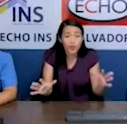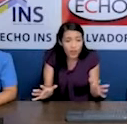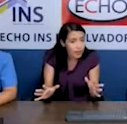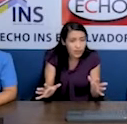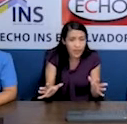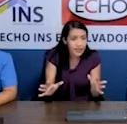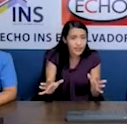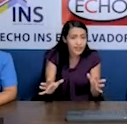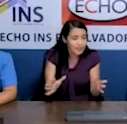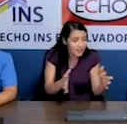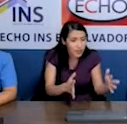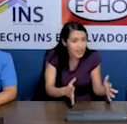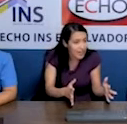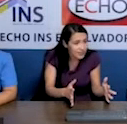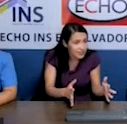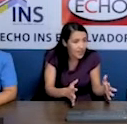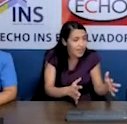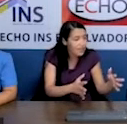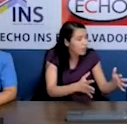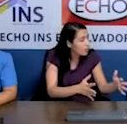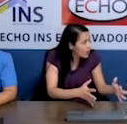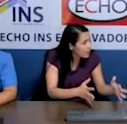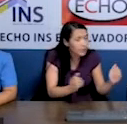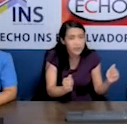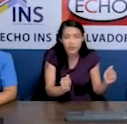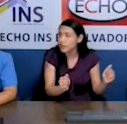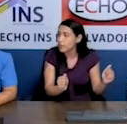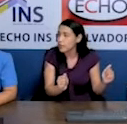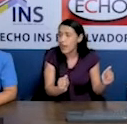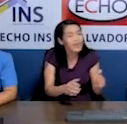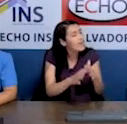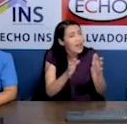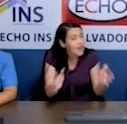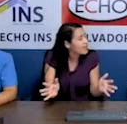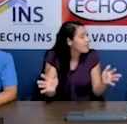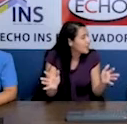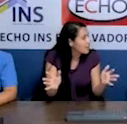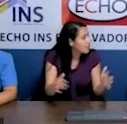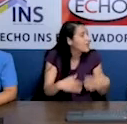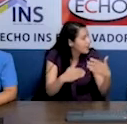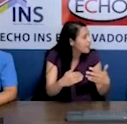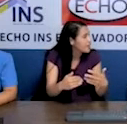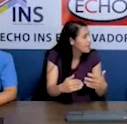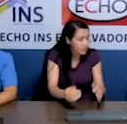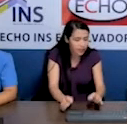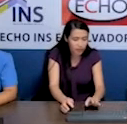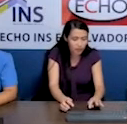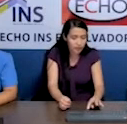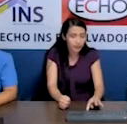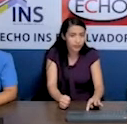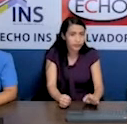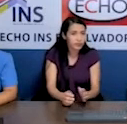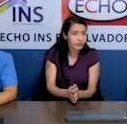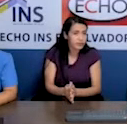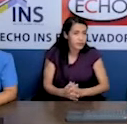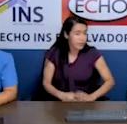Y si solo el abordaje tiene que ser vigilancia, colocar en posición de seguridad, hay que hacerlo. Y ese es el inicio del